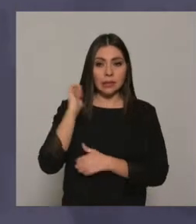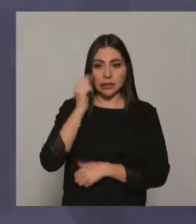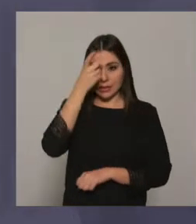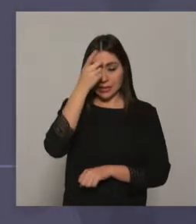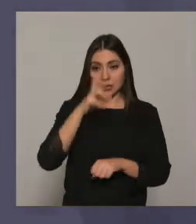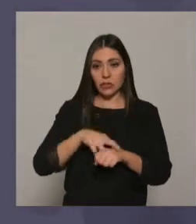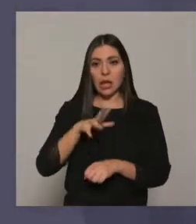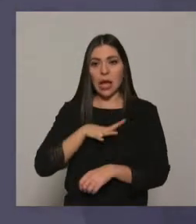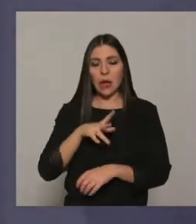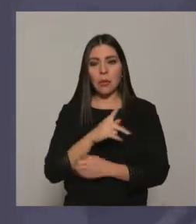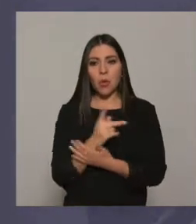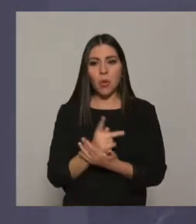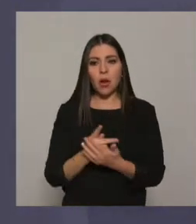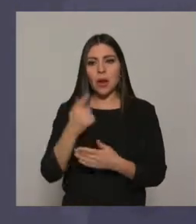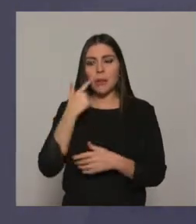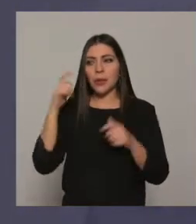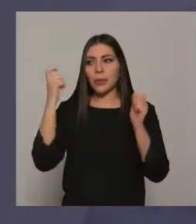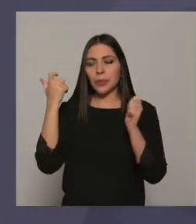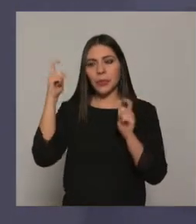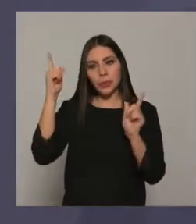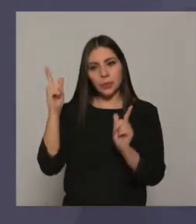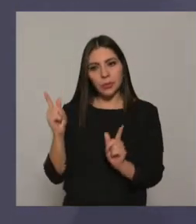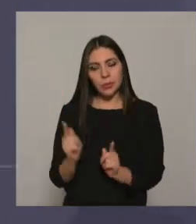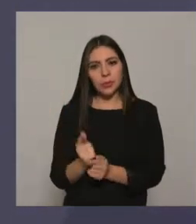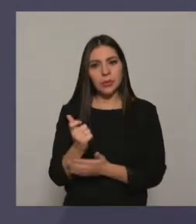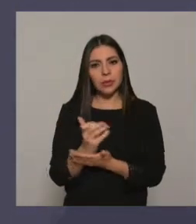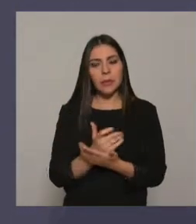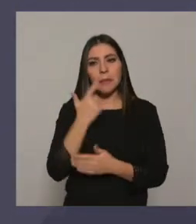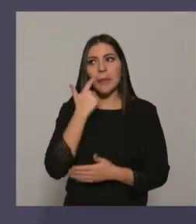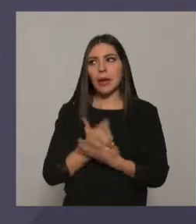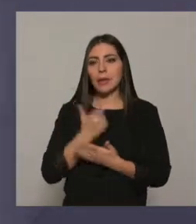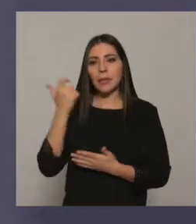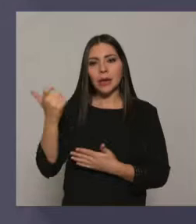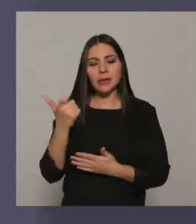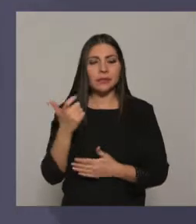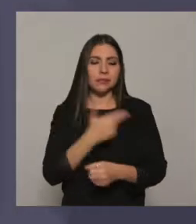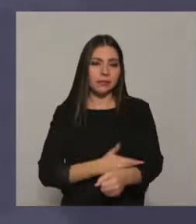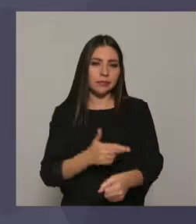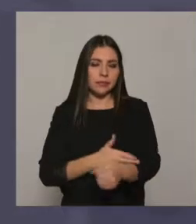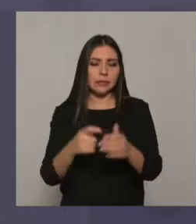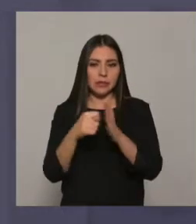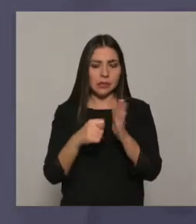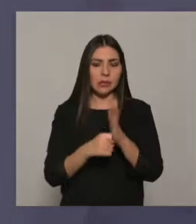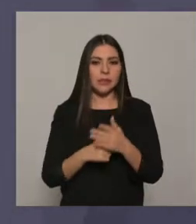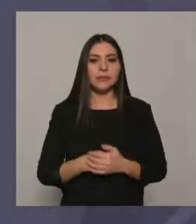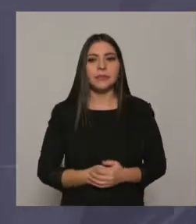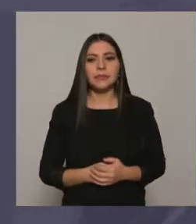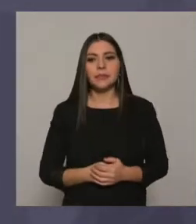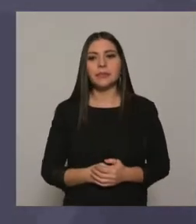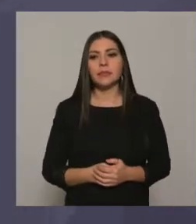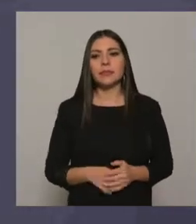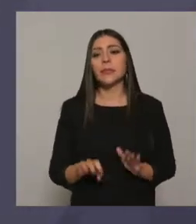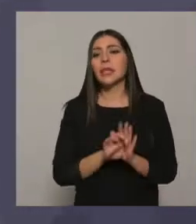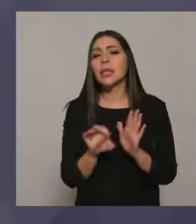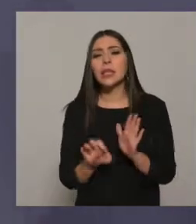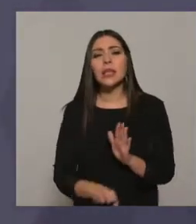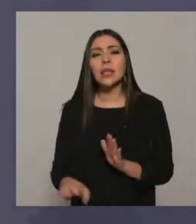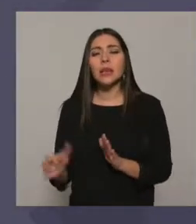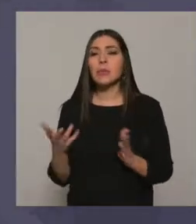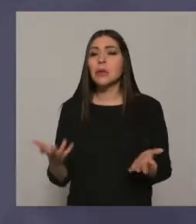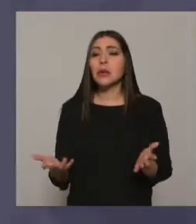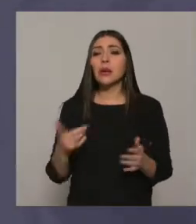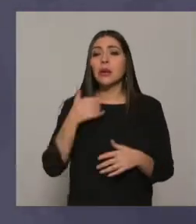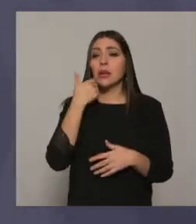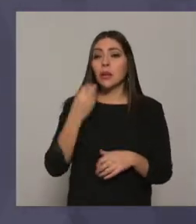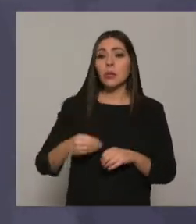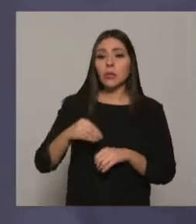de inmuebles. Se reduce bastante ese costo, sí. Por ejemplo, estaba la creación de una fundación, algo por ahí de